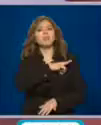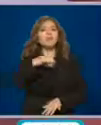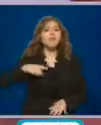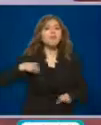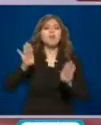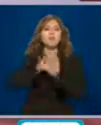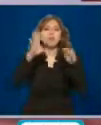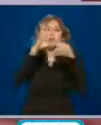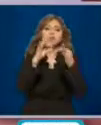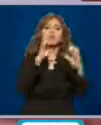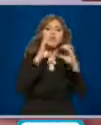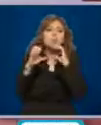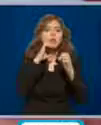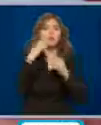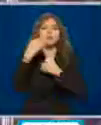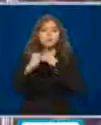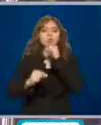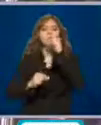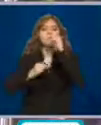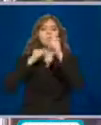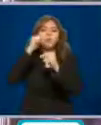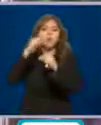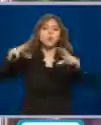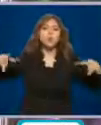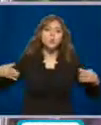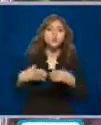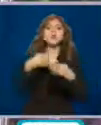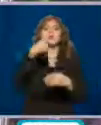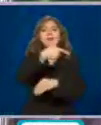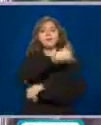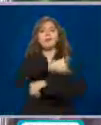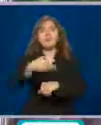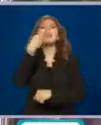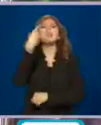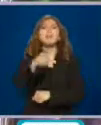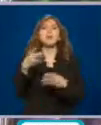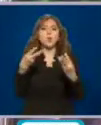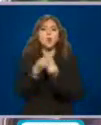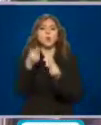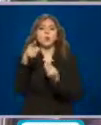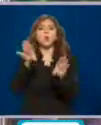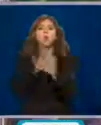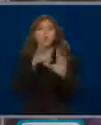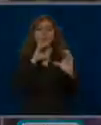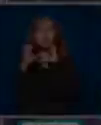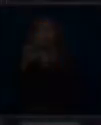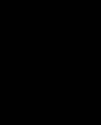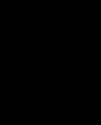una historia y entonces así se va formando. Entonces entender que esto naturalmente. es un proceso. Muchísimas gracias, Brenda.